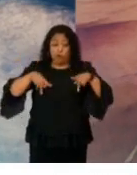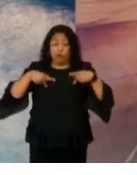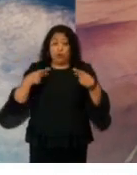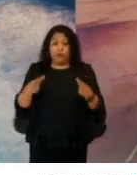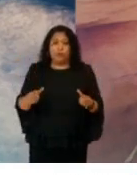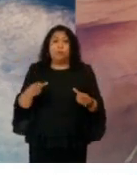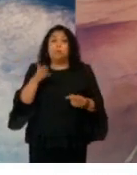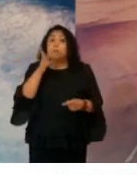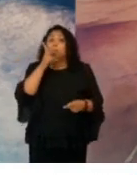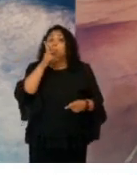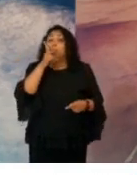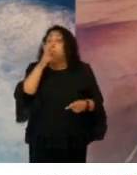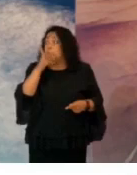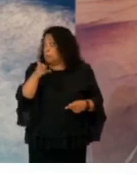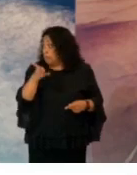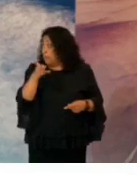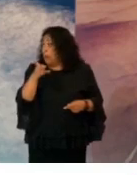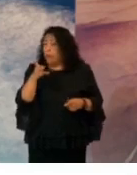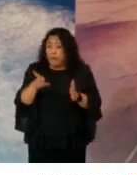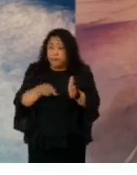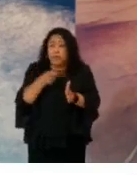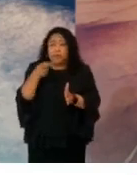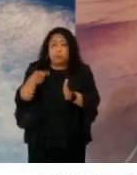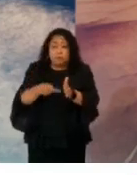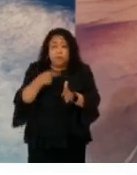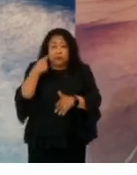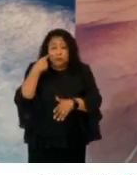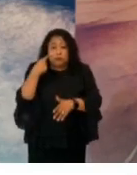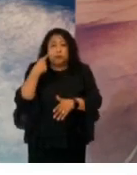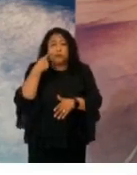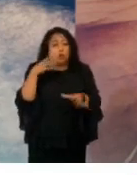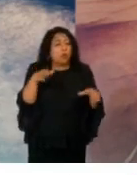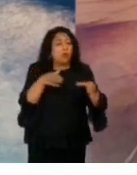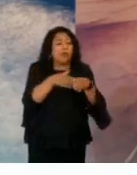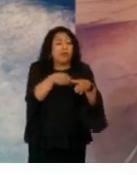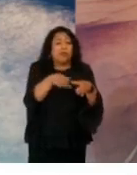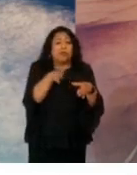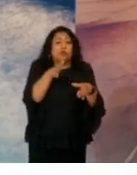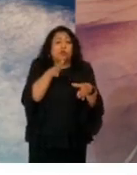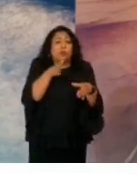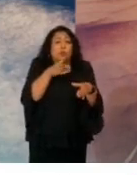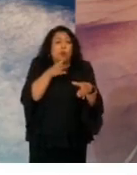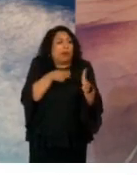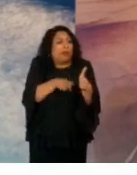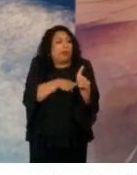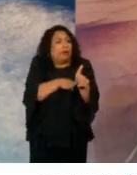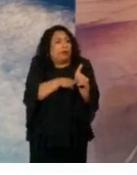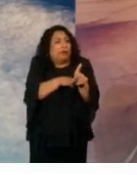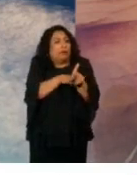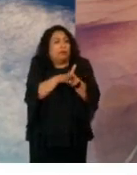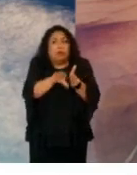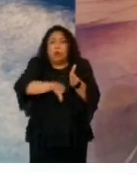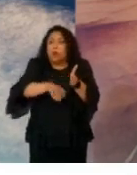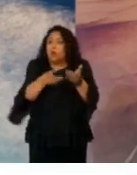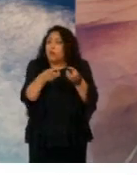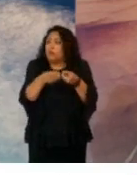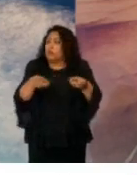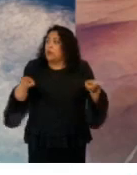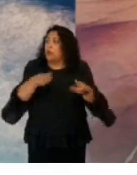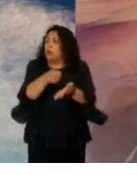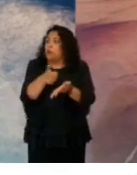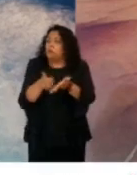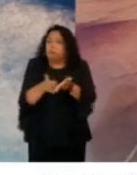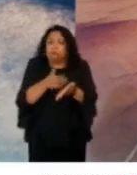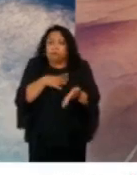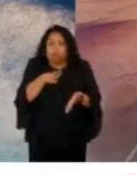Vulnerabilidad es una palabra que se repite mucho. Como comunidades vulnerables que no están teniendo la posibilidad de crecer en este desarrollo urbano, ¿no?